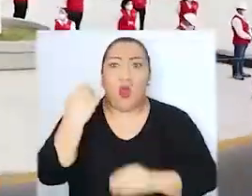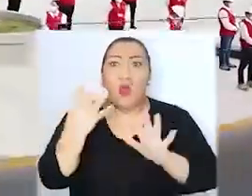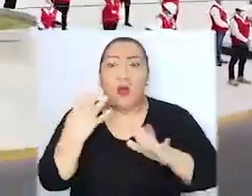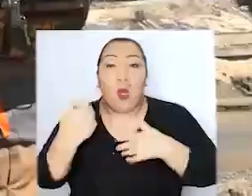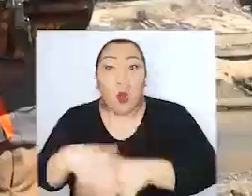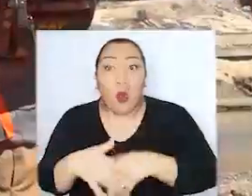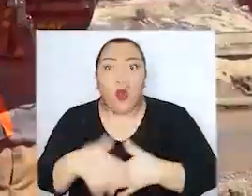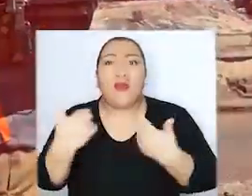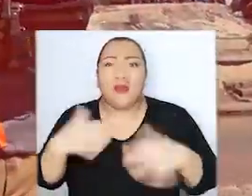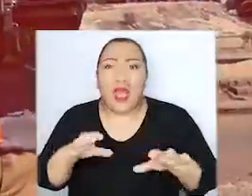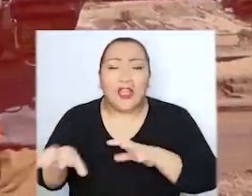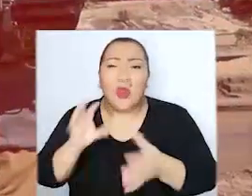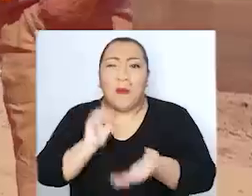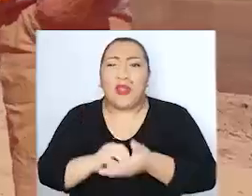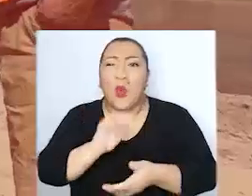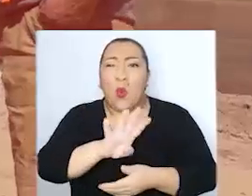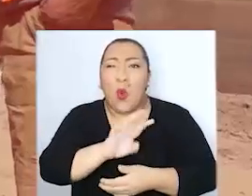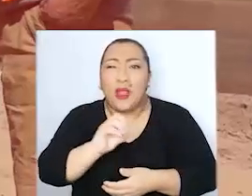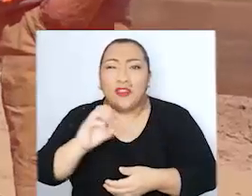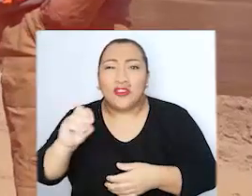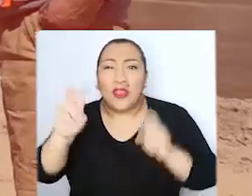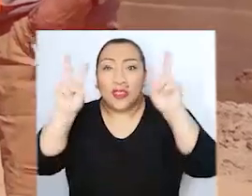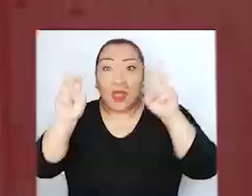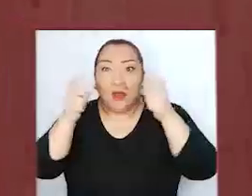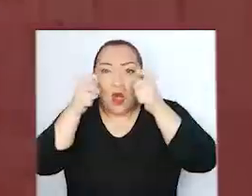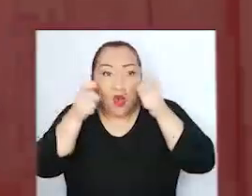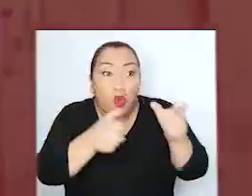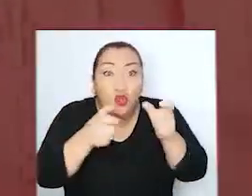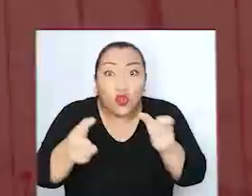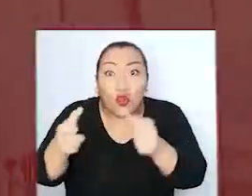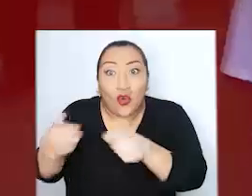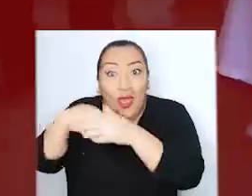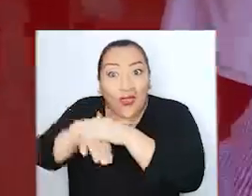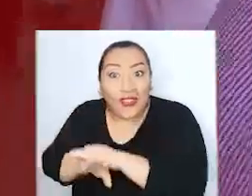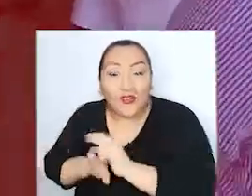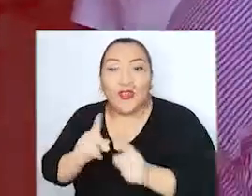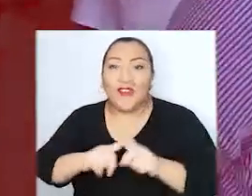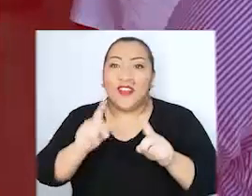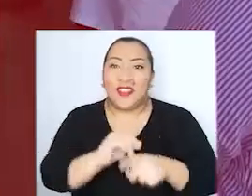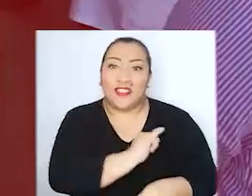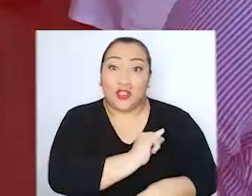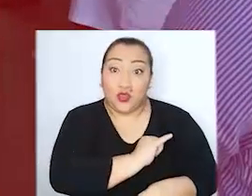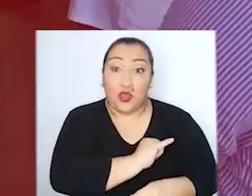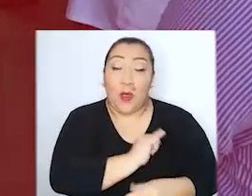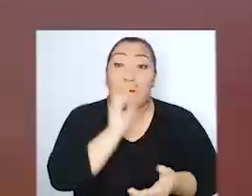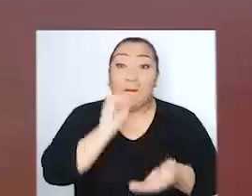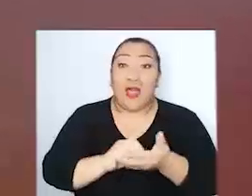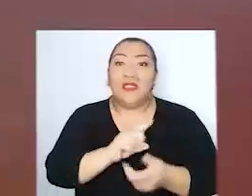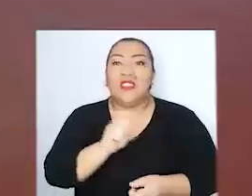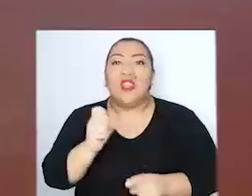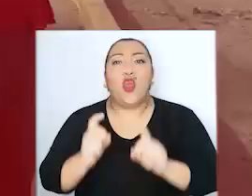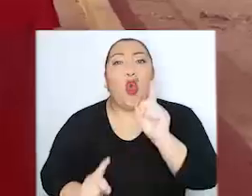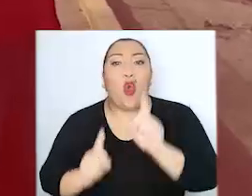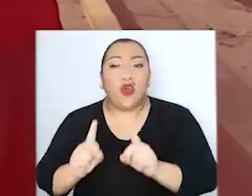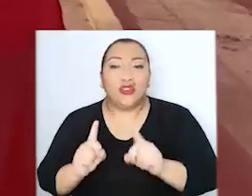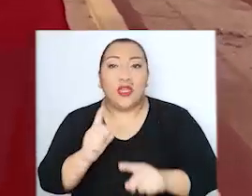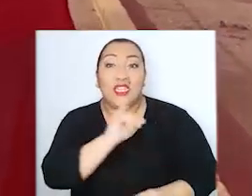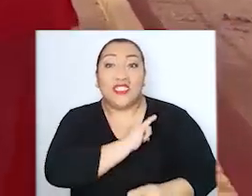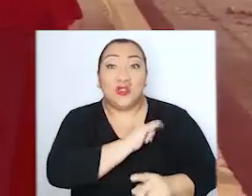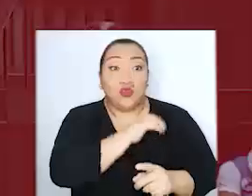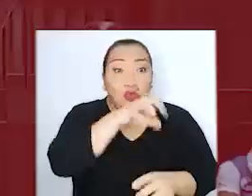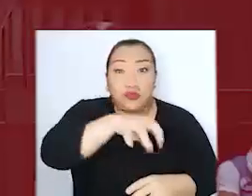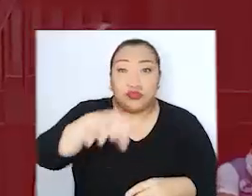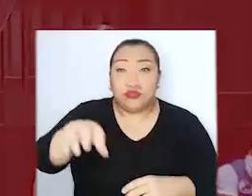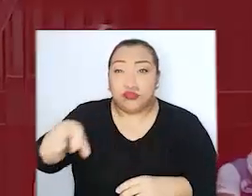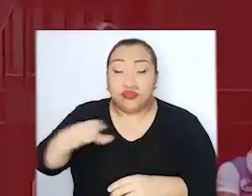9 de julio se dispuso a realizar más de 400 acciones de control e integridad y la intervención de 111 entidades públicas de